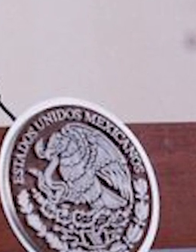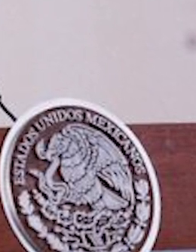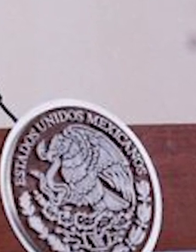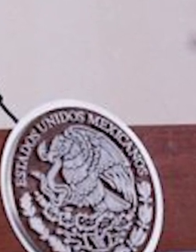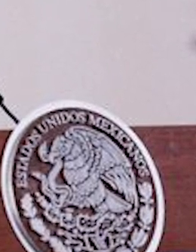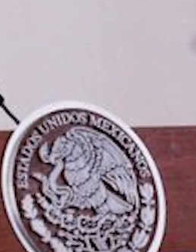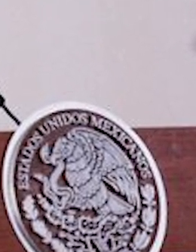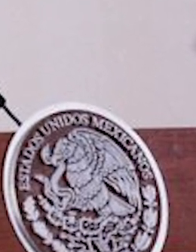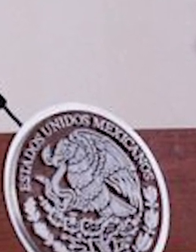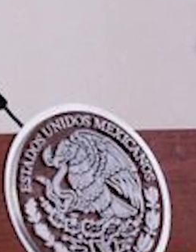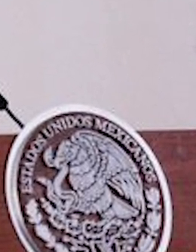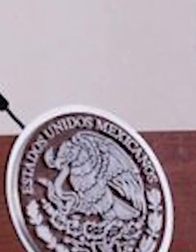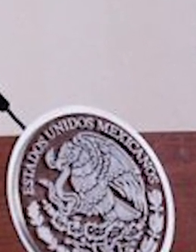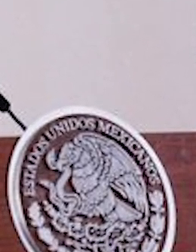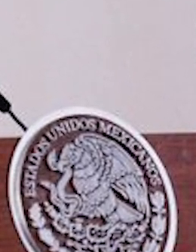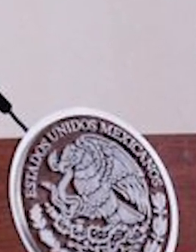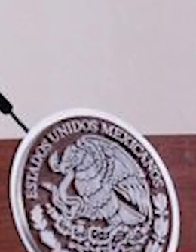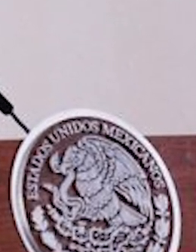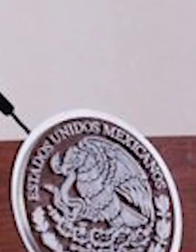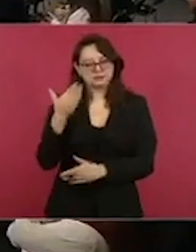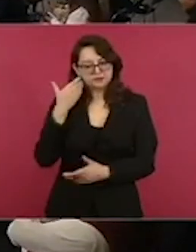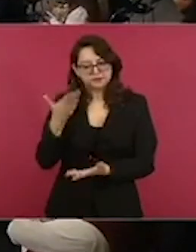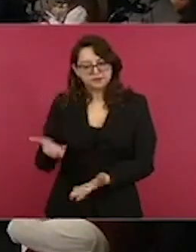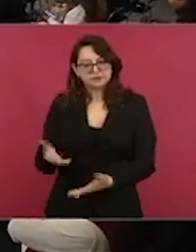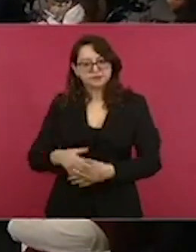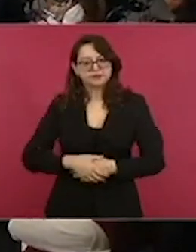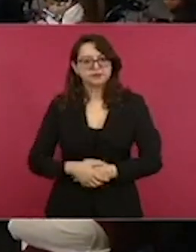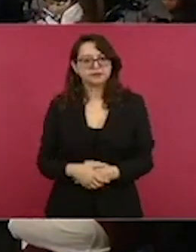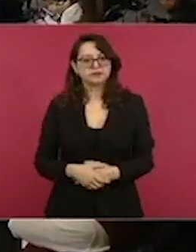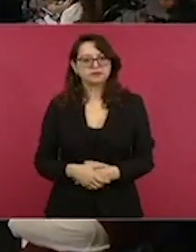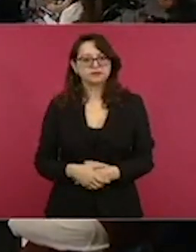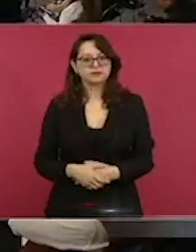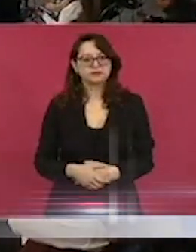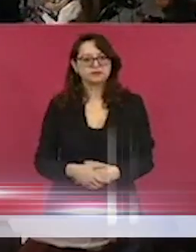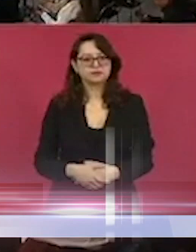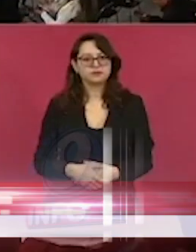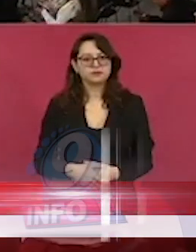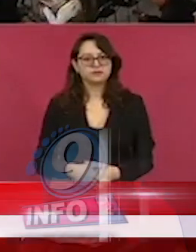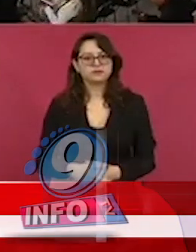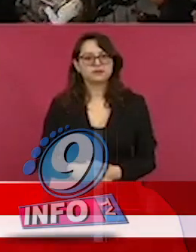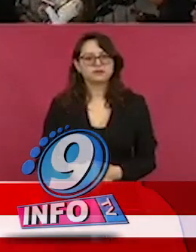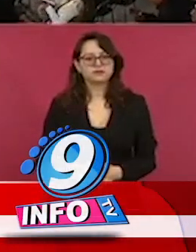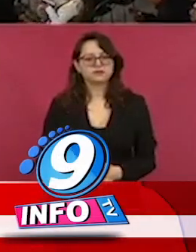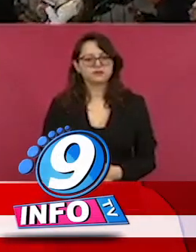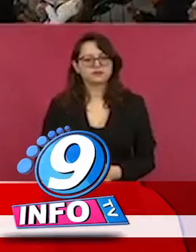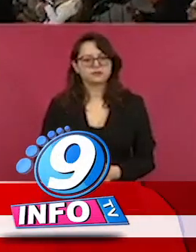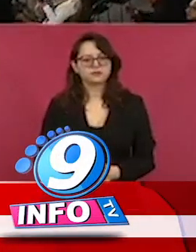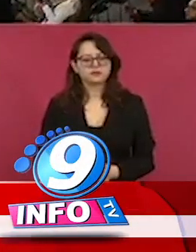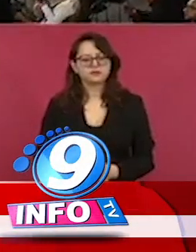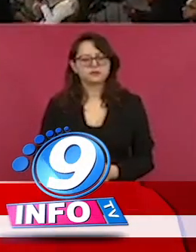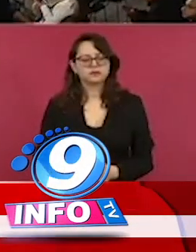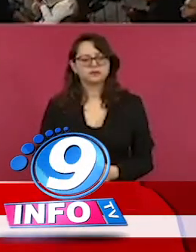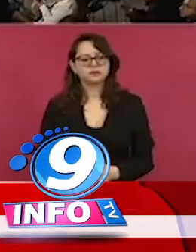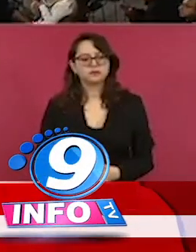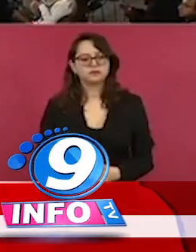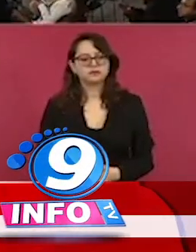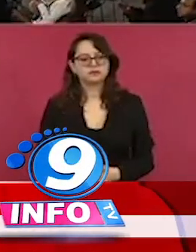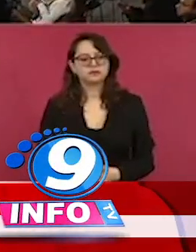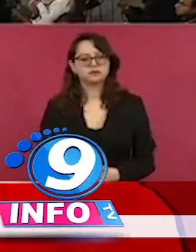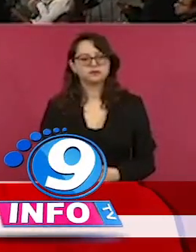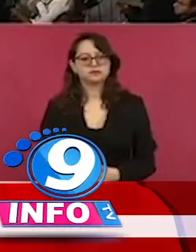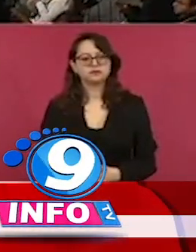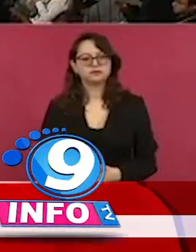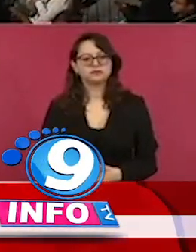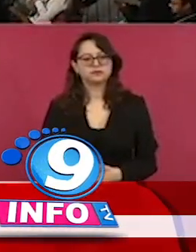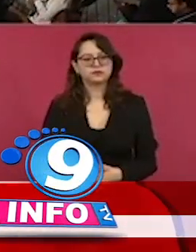que garantiza que todas las necesidades serán atendidas. Muy buenos días, señor presidente, para informarle